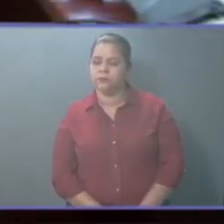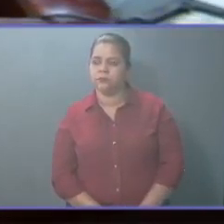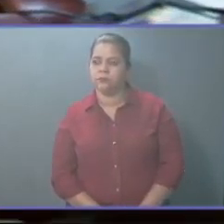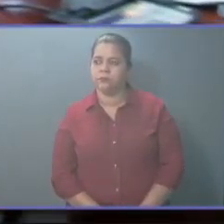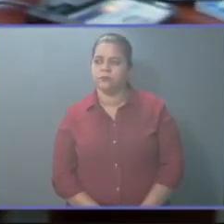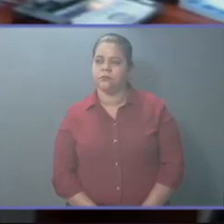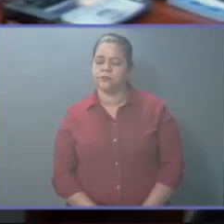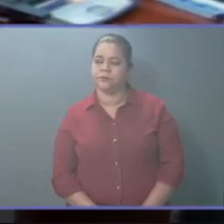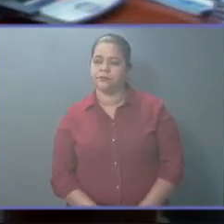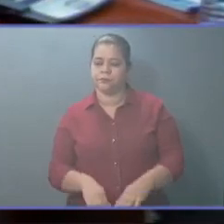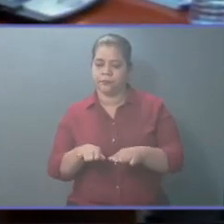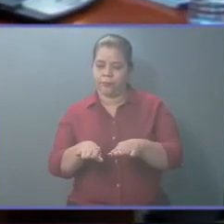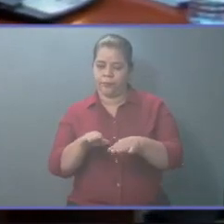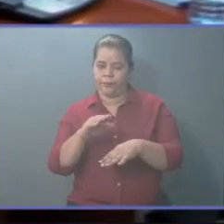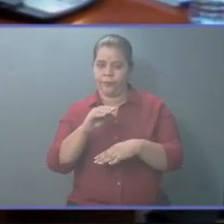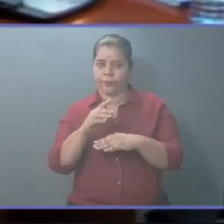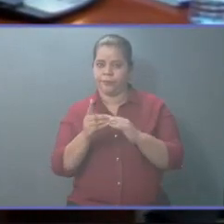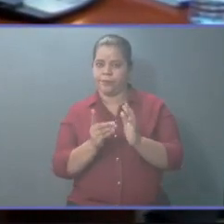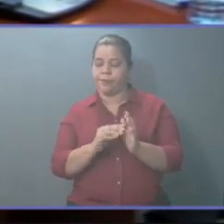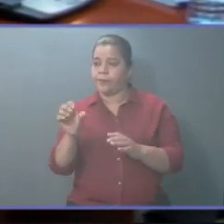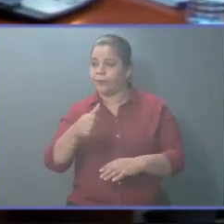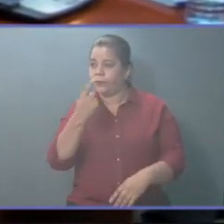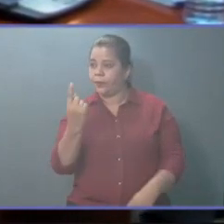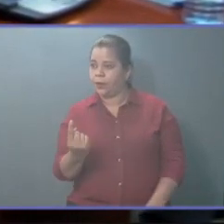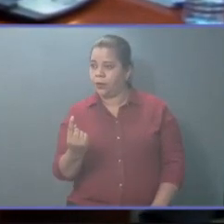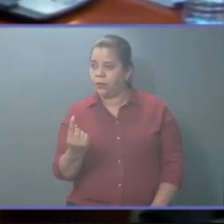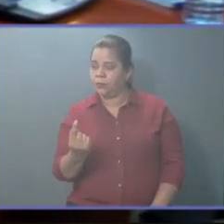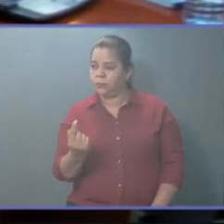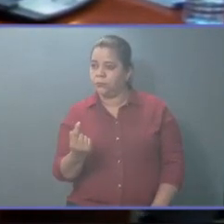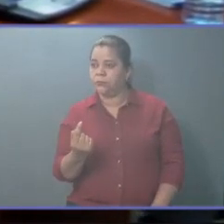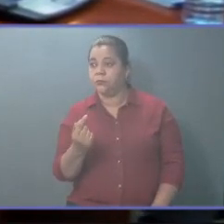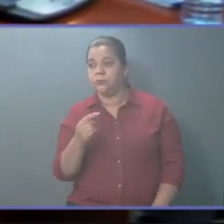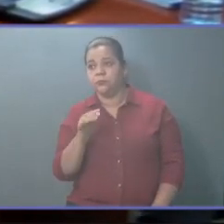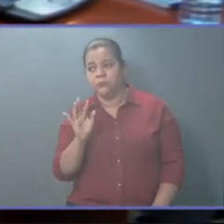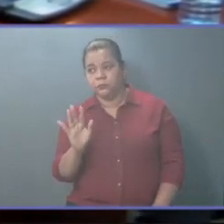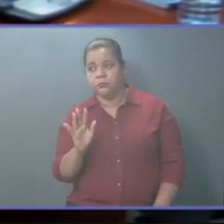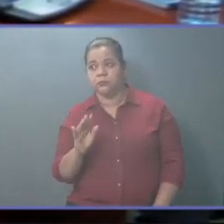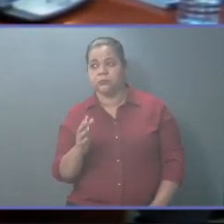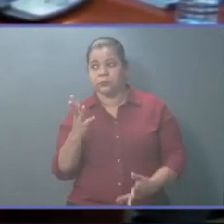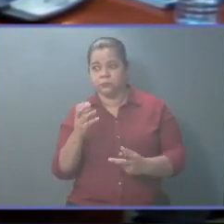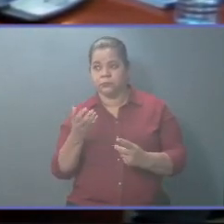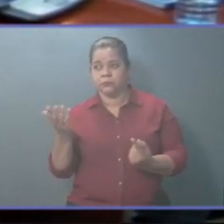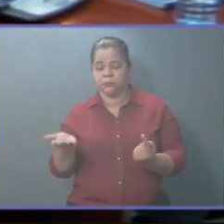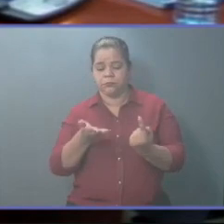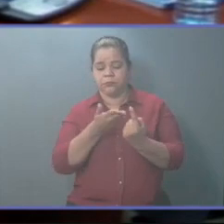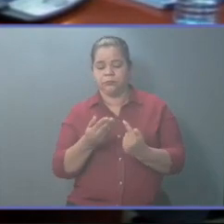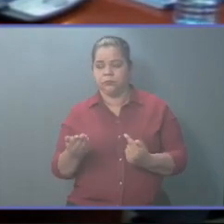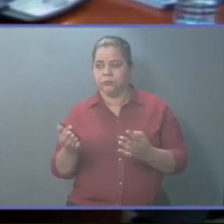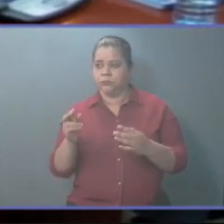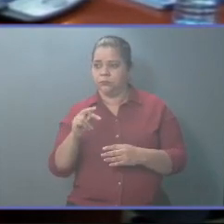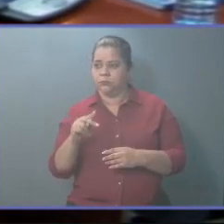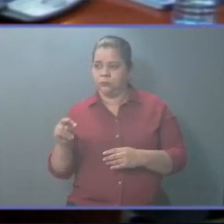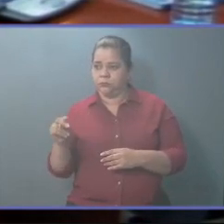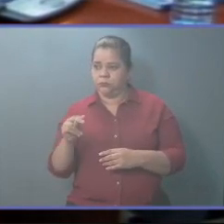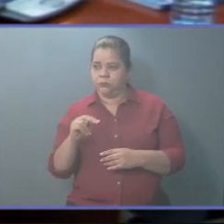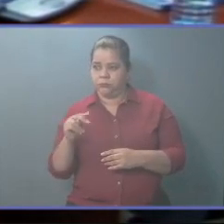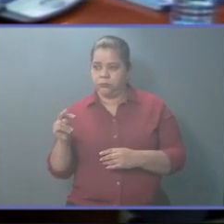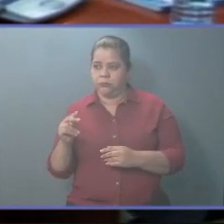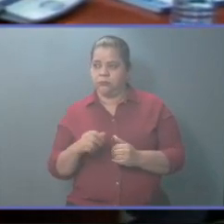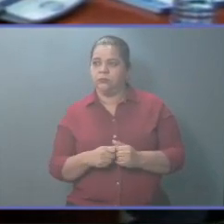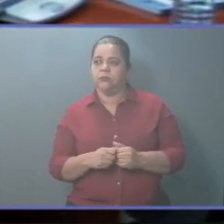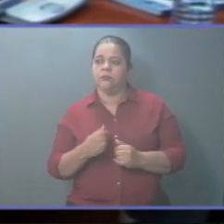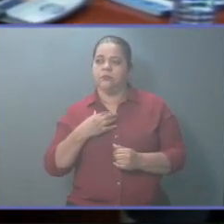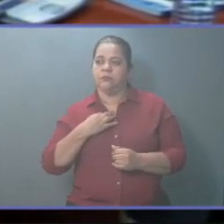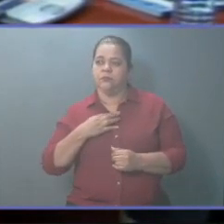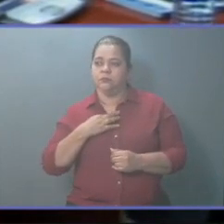Muchas gracias, Yancy. ¿Alguien más de los diputados para así proceder inmediatamente a cederles el uso de la palabra a nuestros